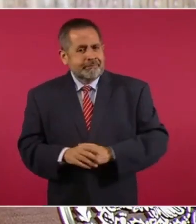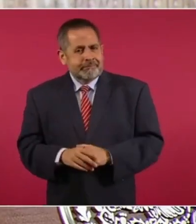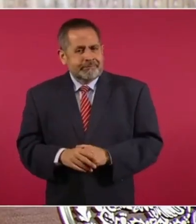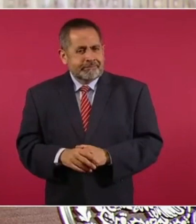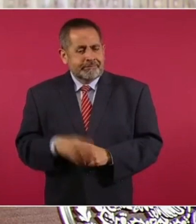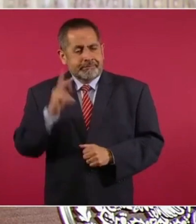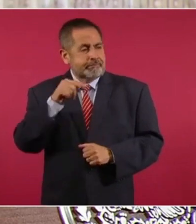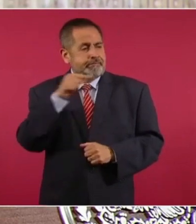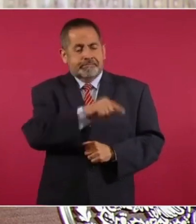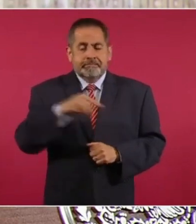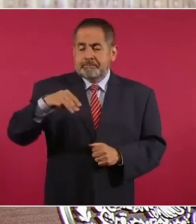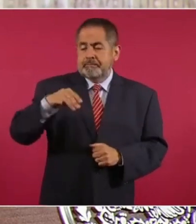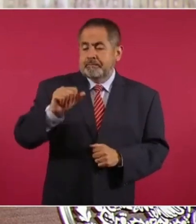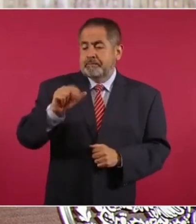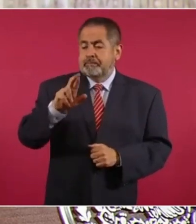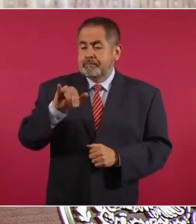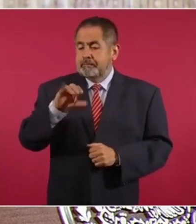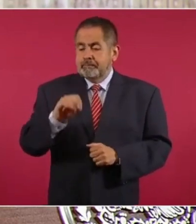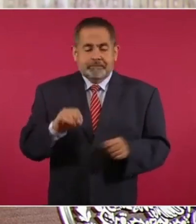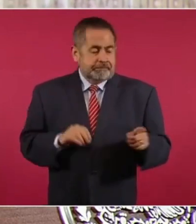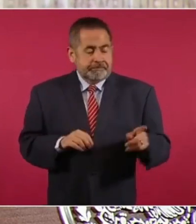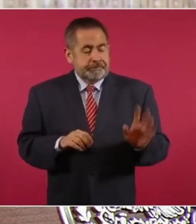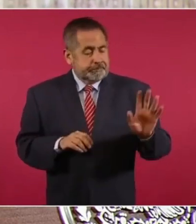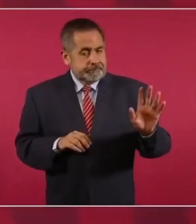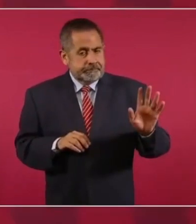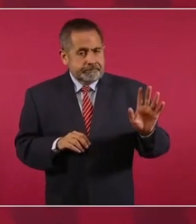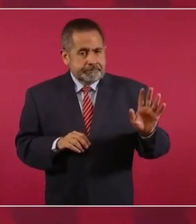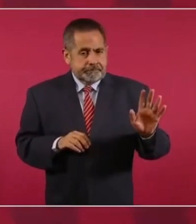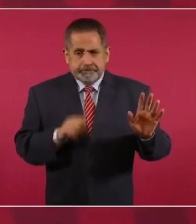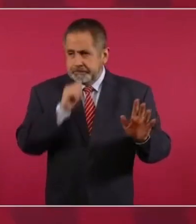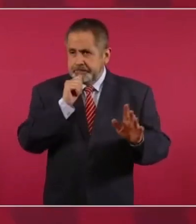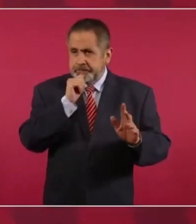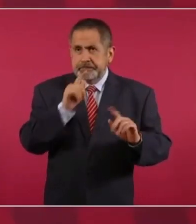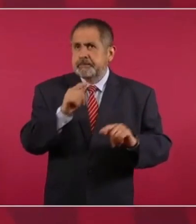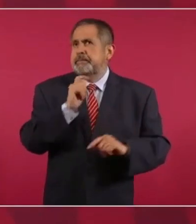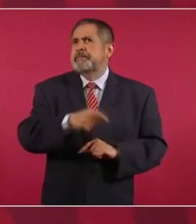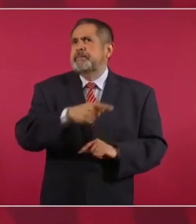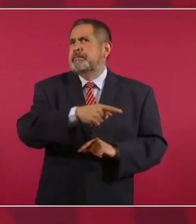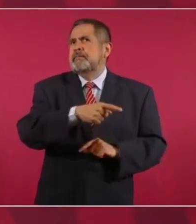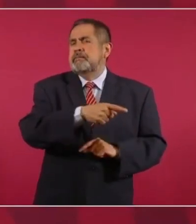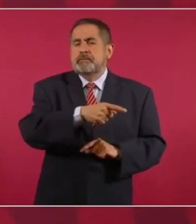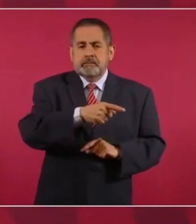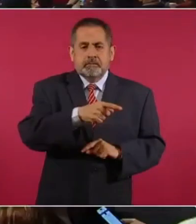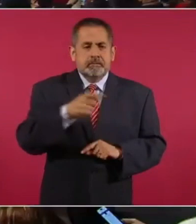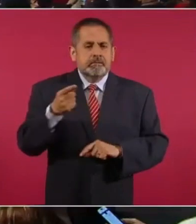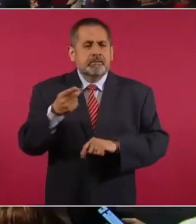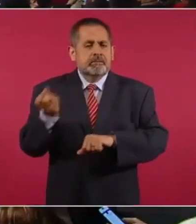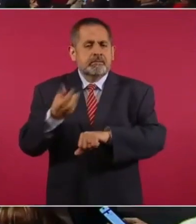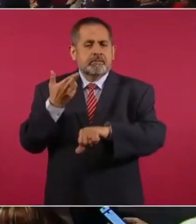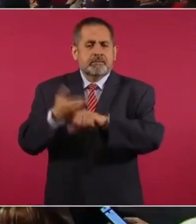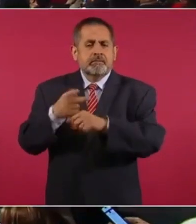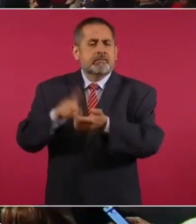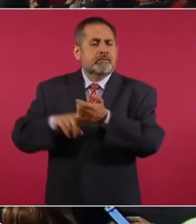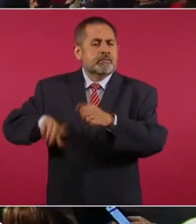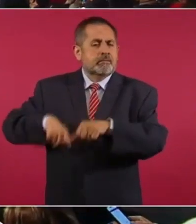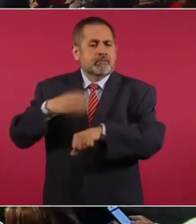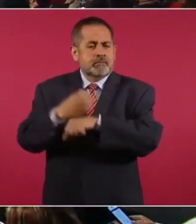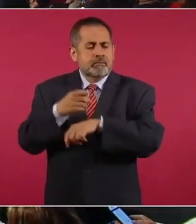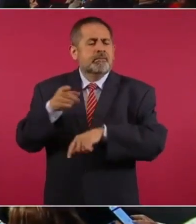pero en el caso de Mario todavía estaba la secretaria de Gobernación,